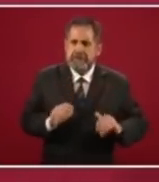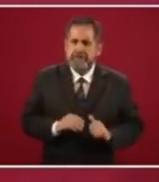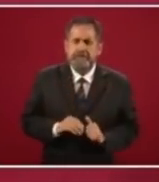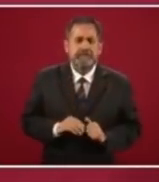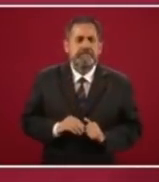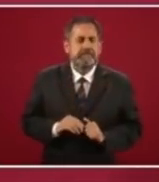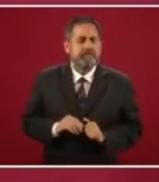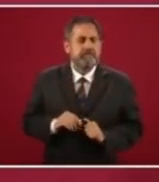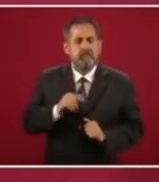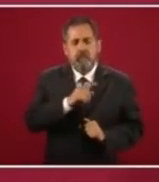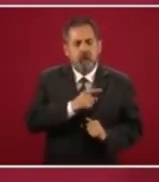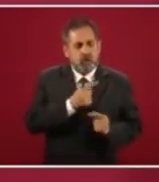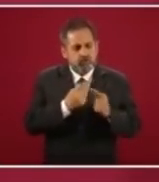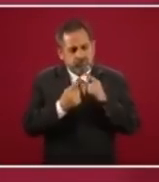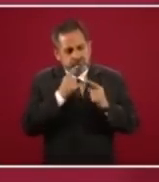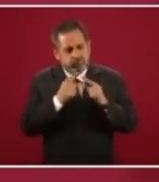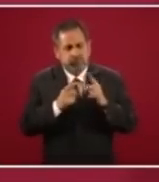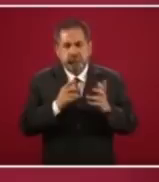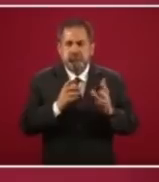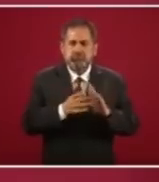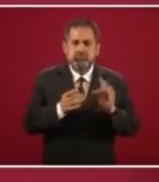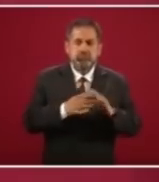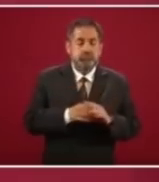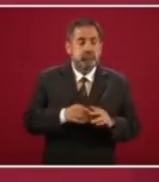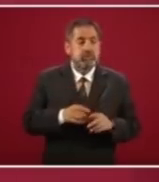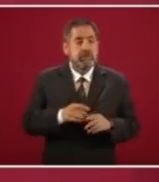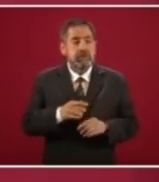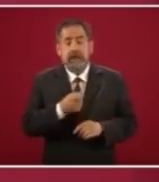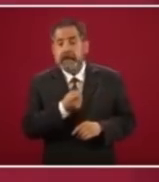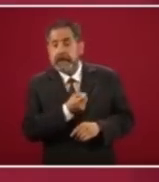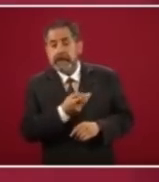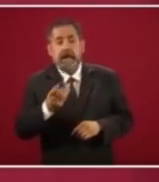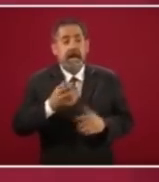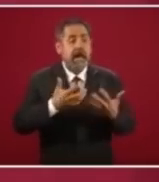Se dio a conocer qué empresas